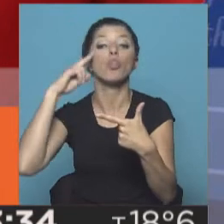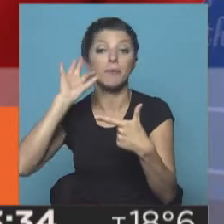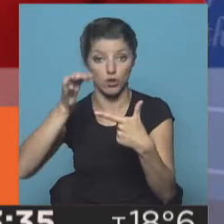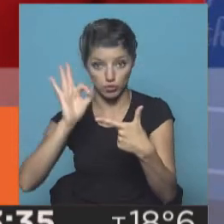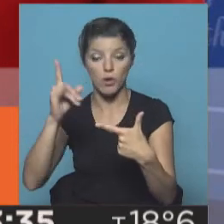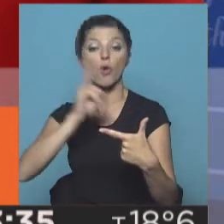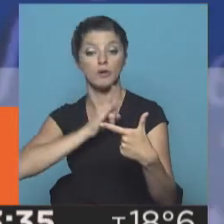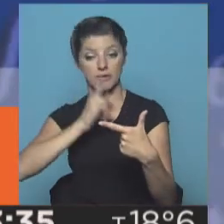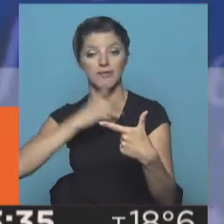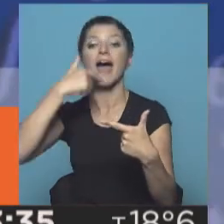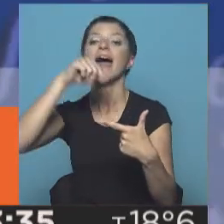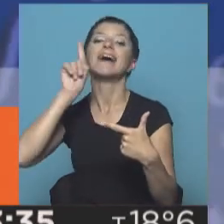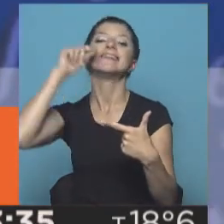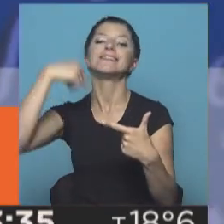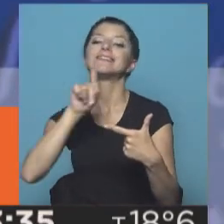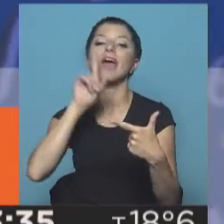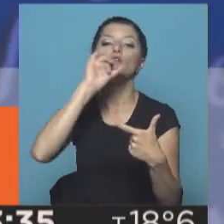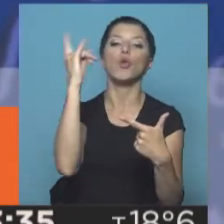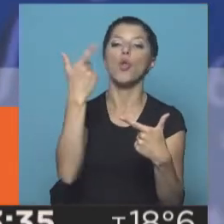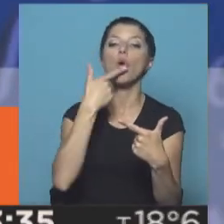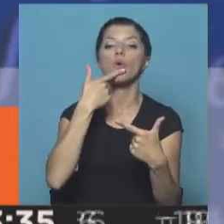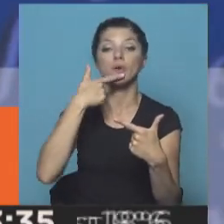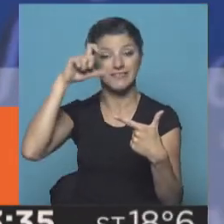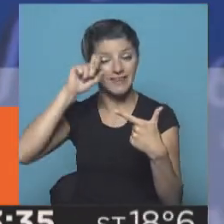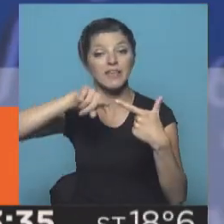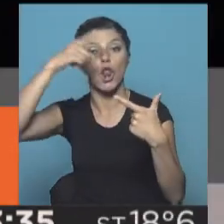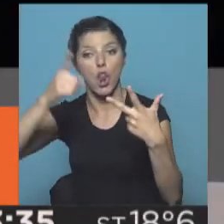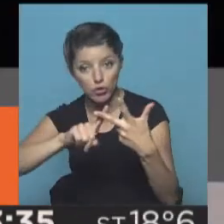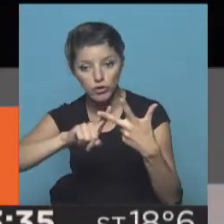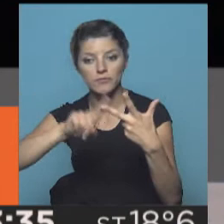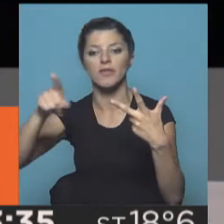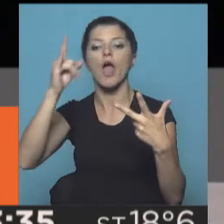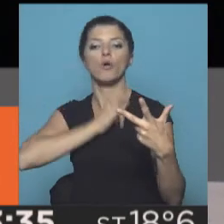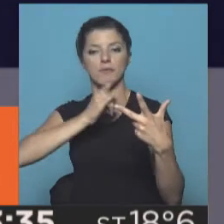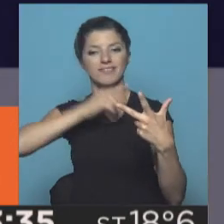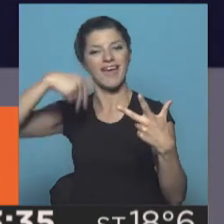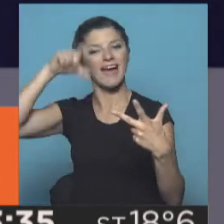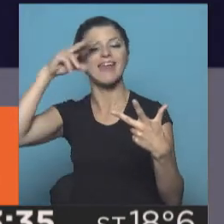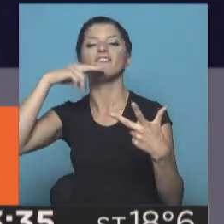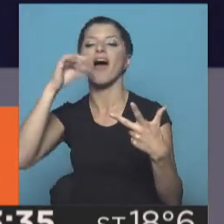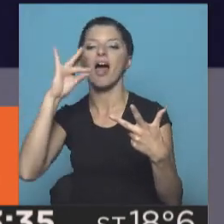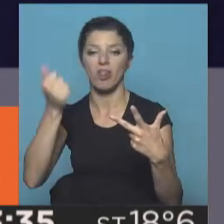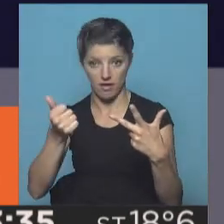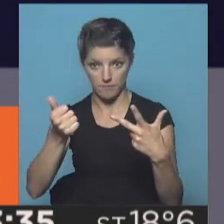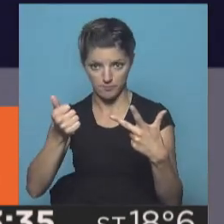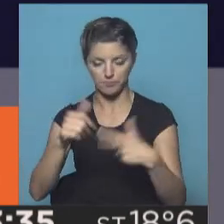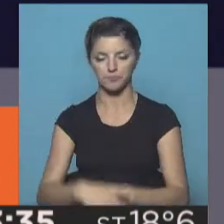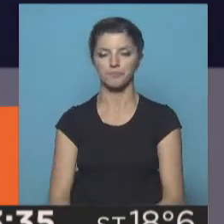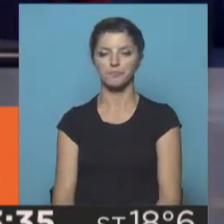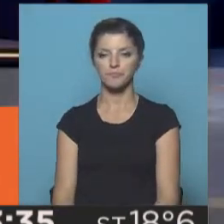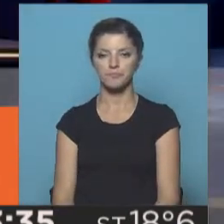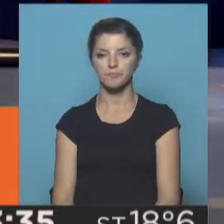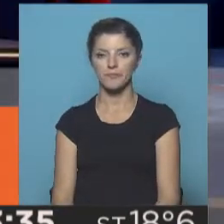Luis y el tercero, el 19 del mismo mes, en la Universidad de Nevada, en Las Vegas. Para los